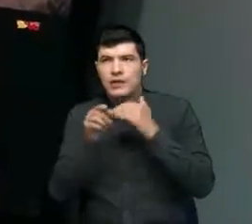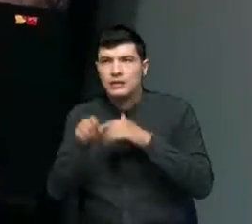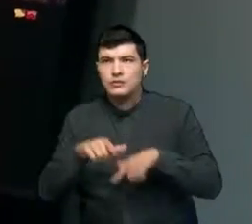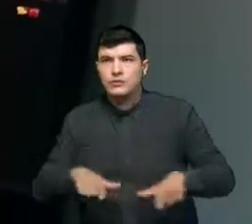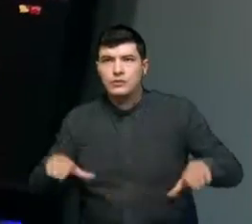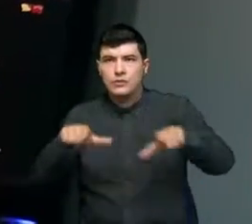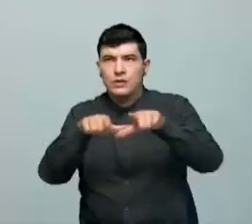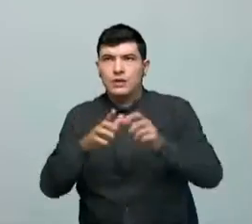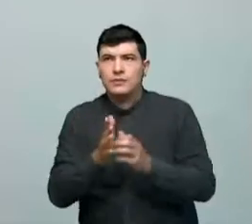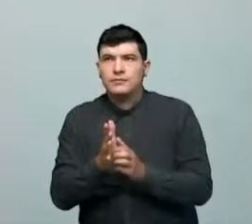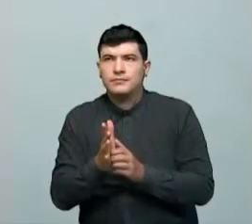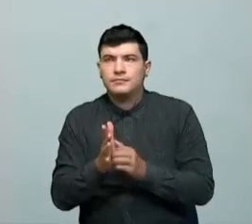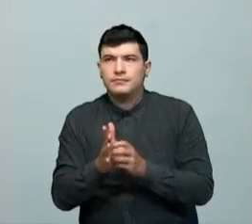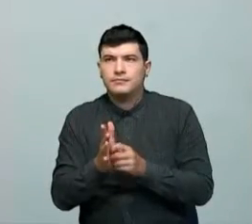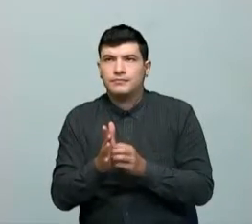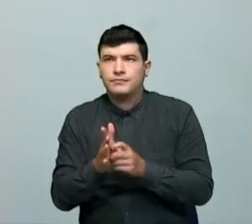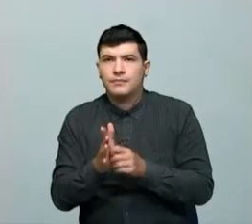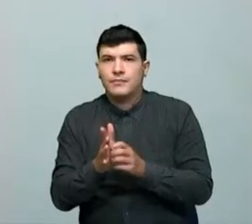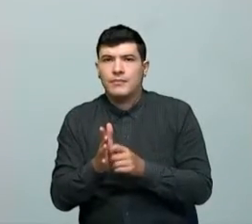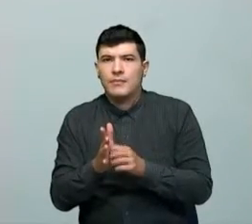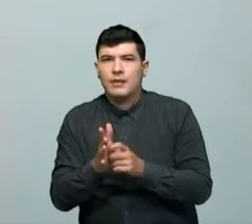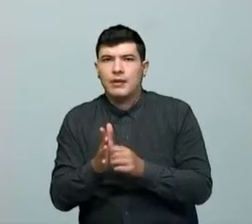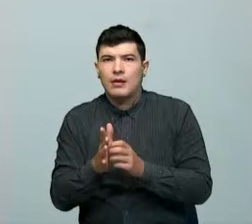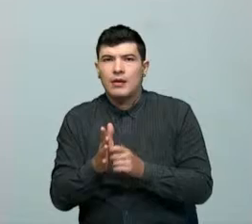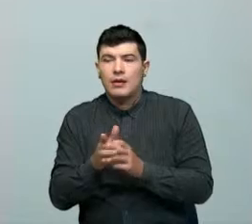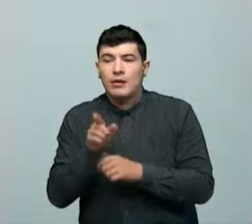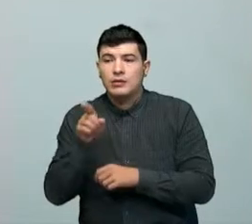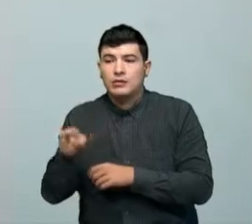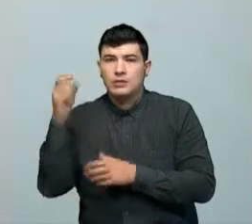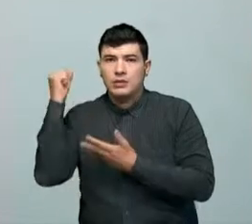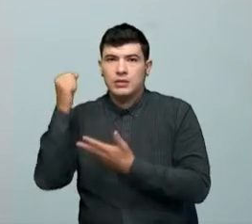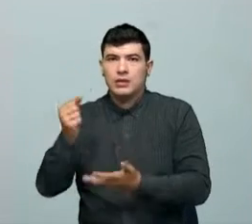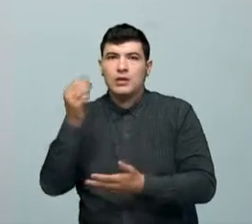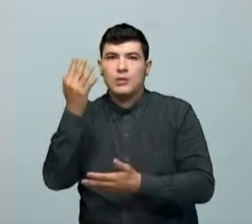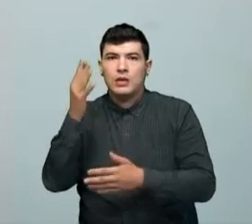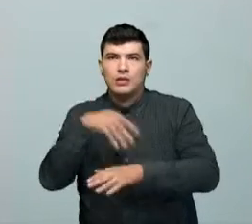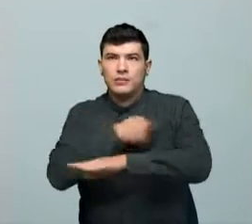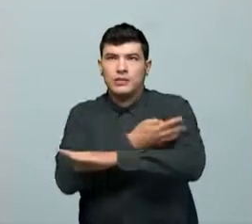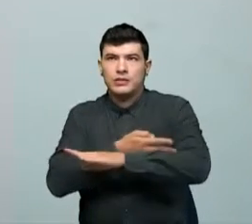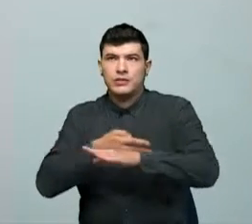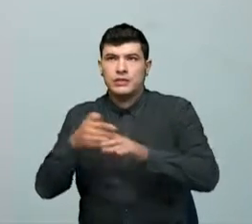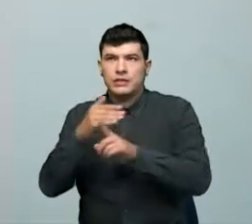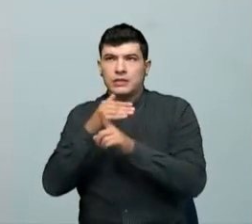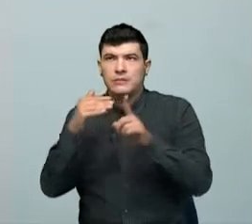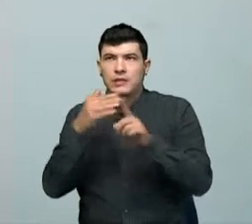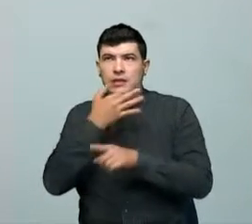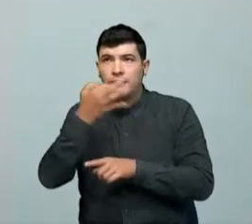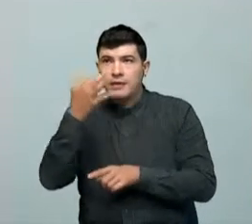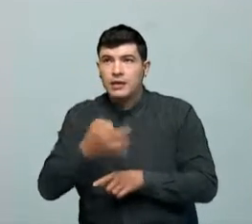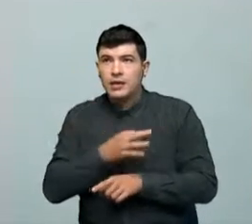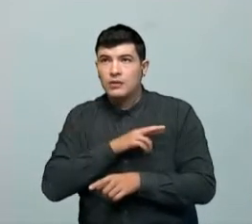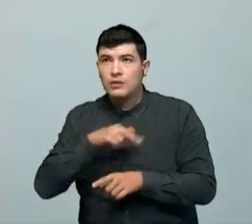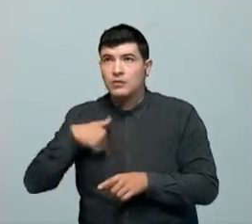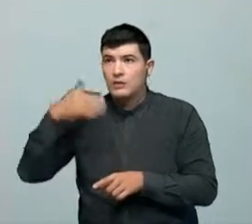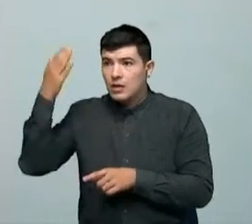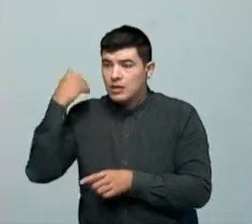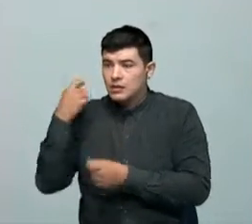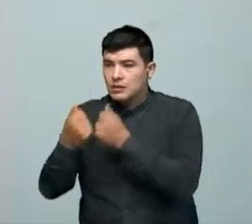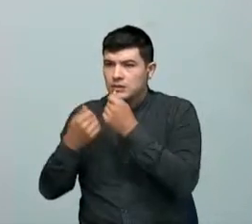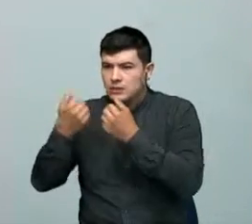deportivo es una inversión que estamos haciendo de 4 millones y medio de pesos y realmente que un capital que lo hemos conseguido